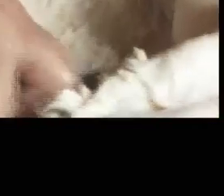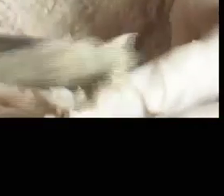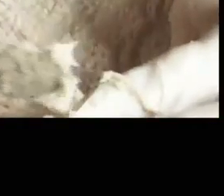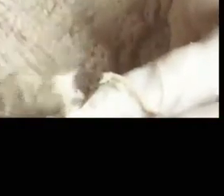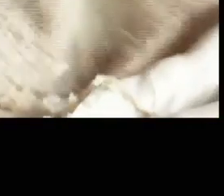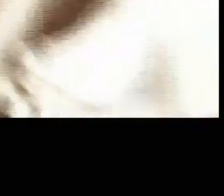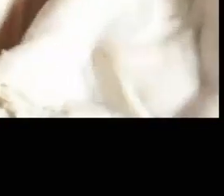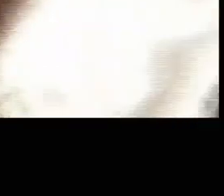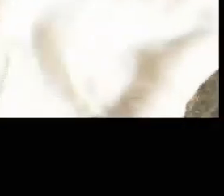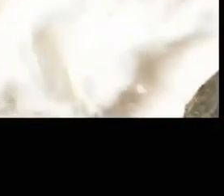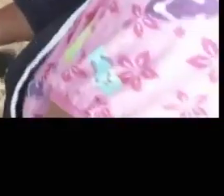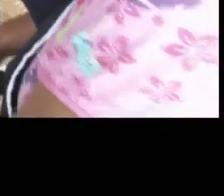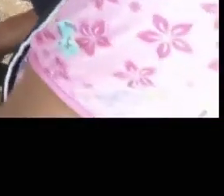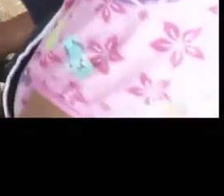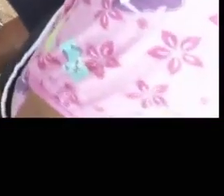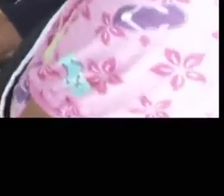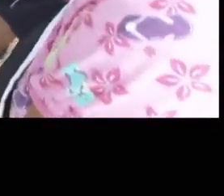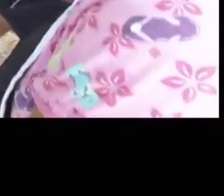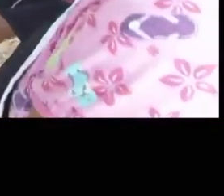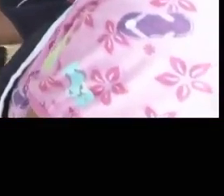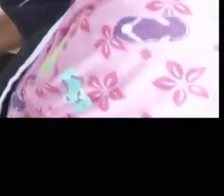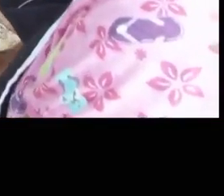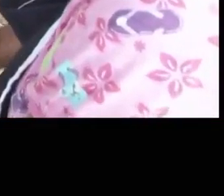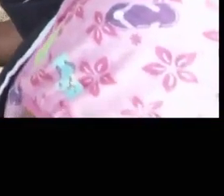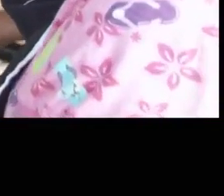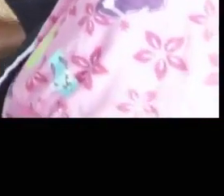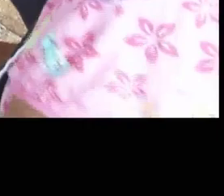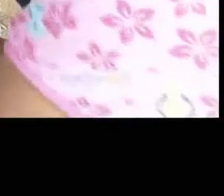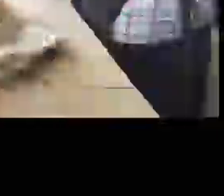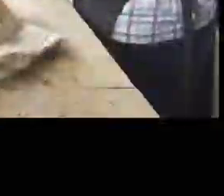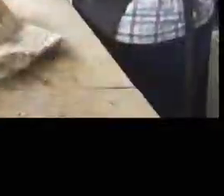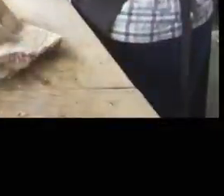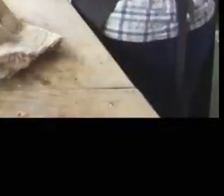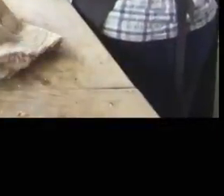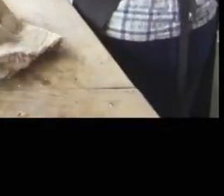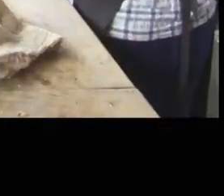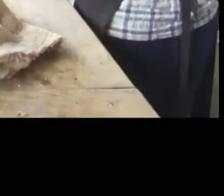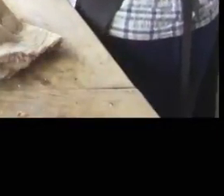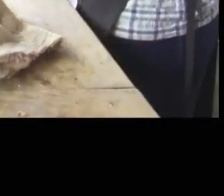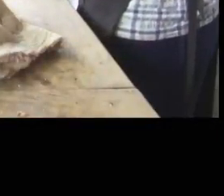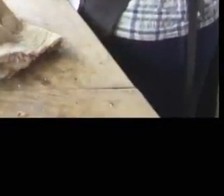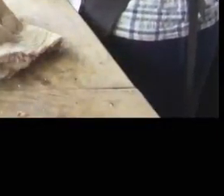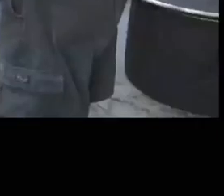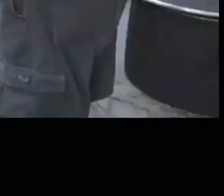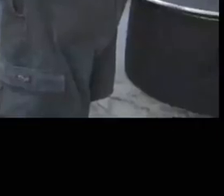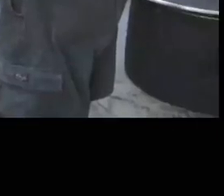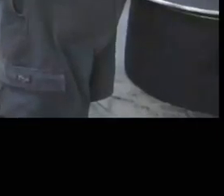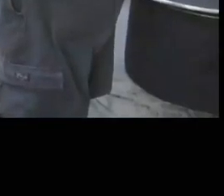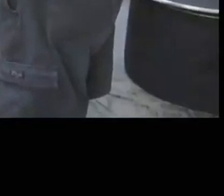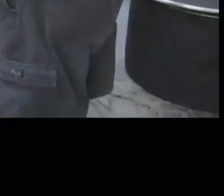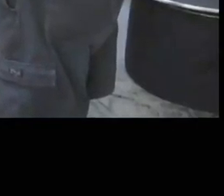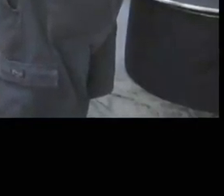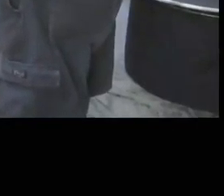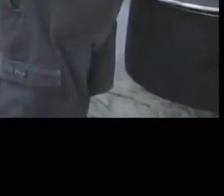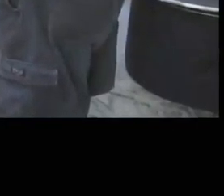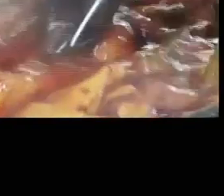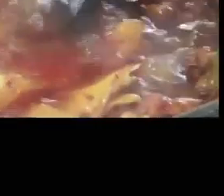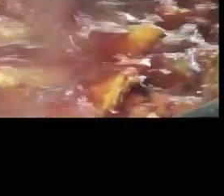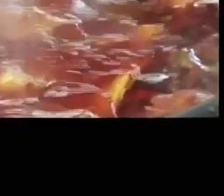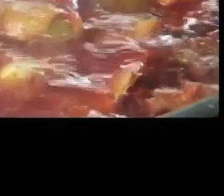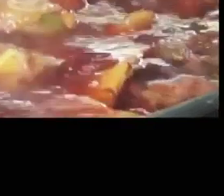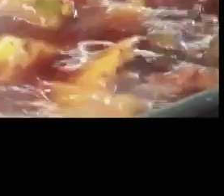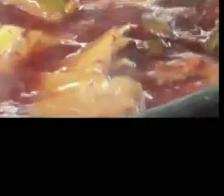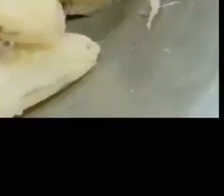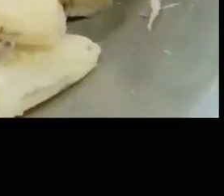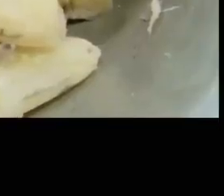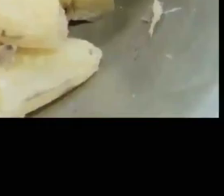mondongo es el estómago de la res que de forma artística los nicaragüenses lo convierten en un delicioso platillo acompañado de verduras